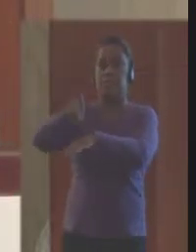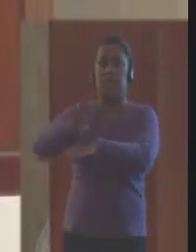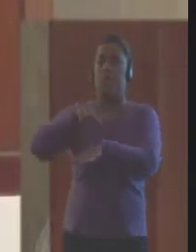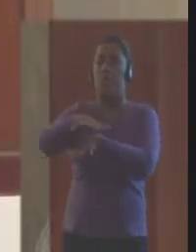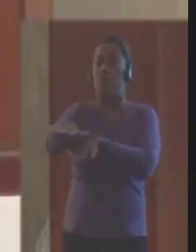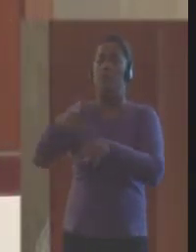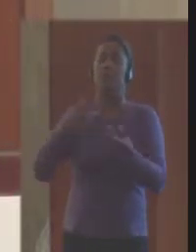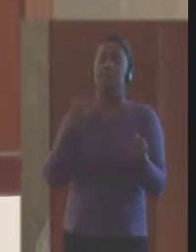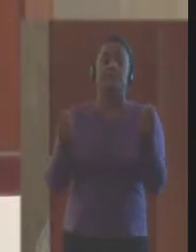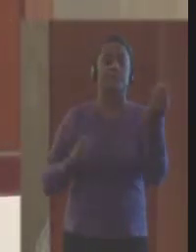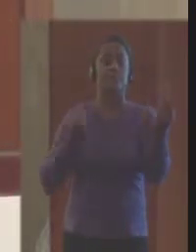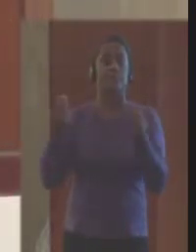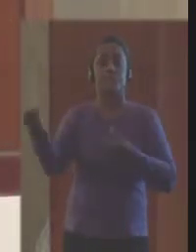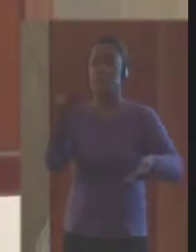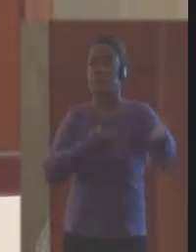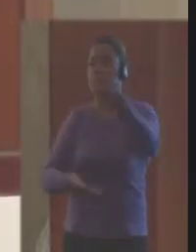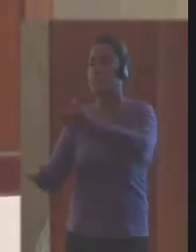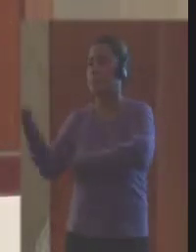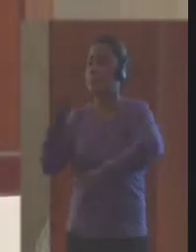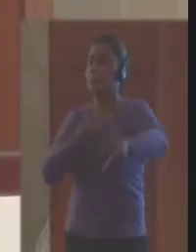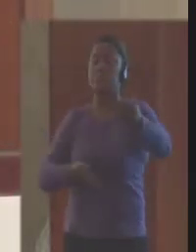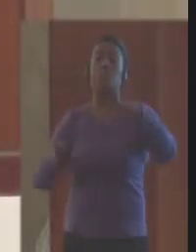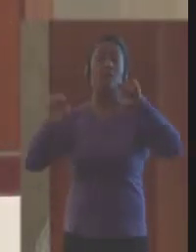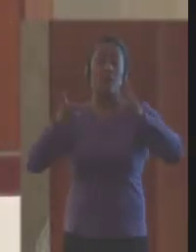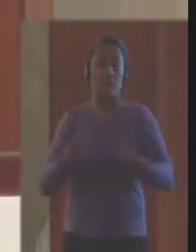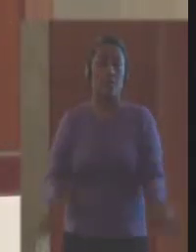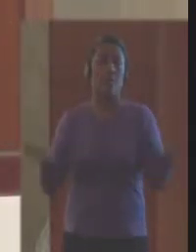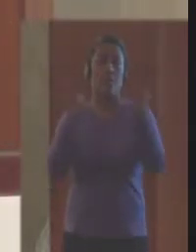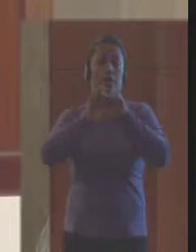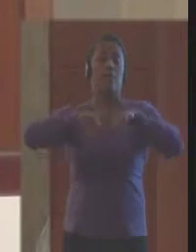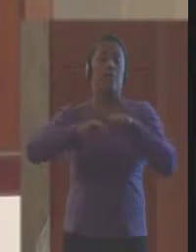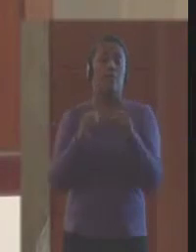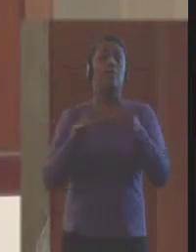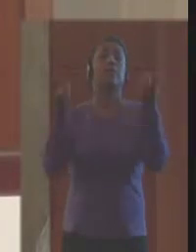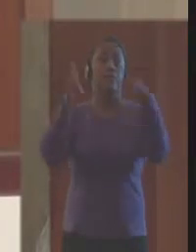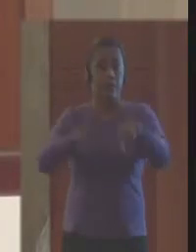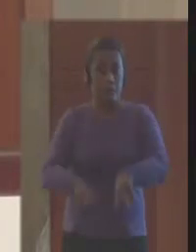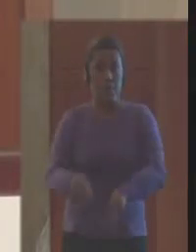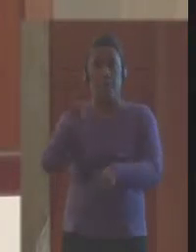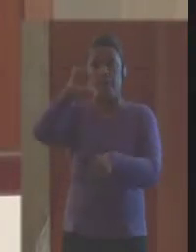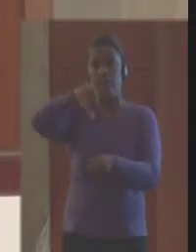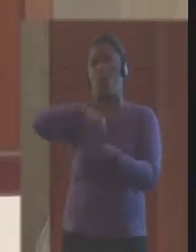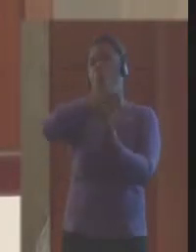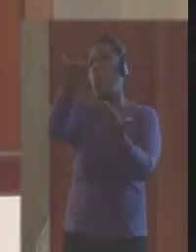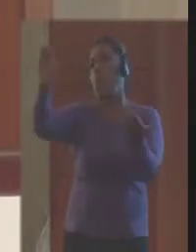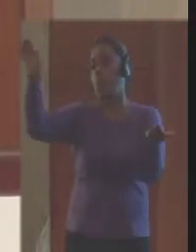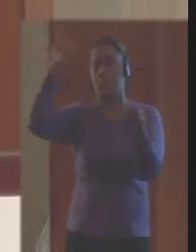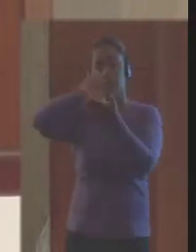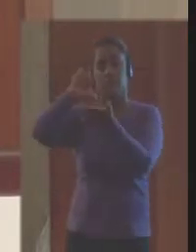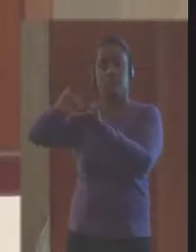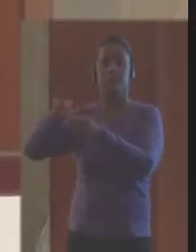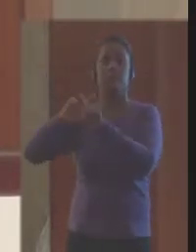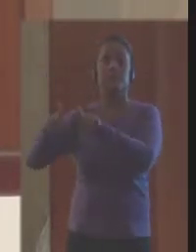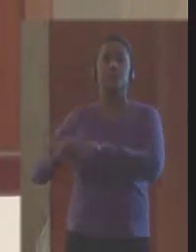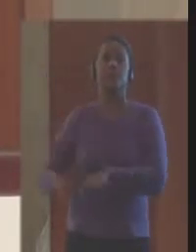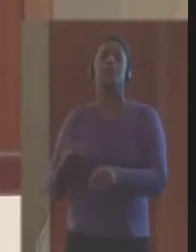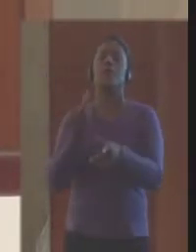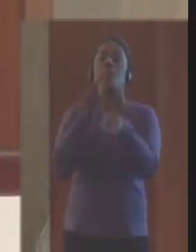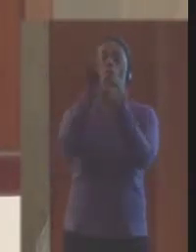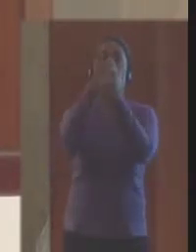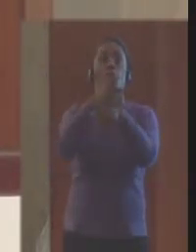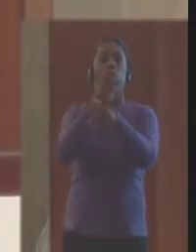figura que va a ser muy importante en Bogotá y que espero sea ejemplo después para muchos otros procesos.